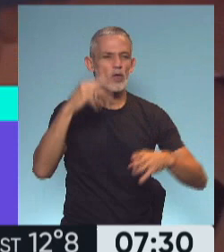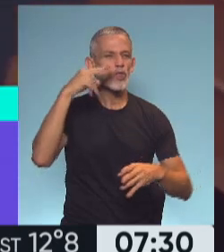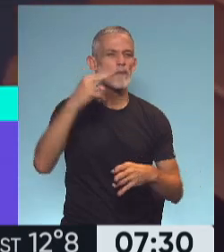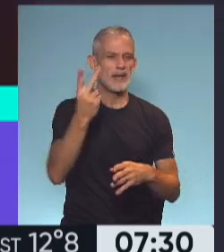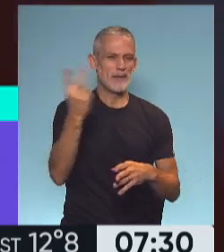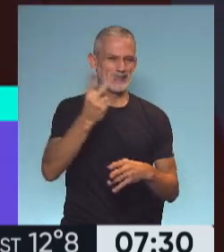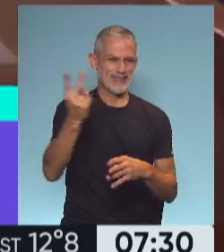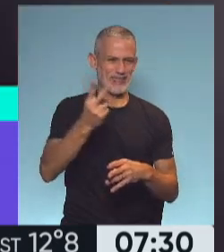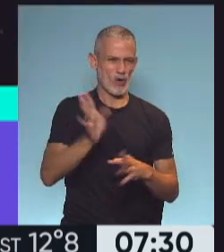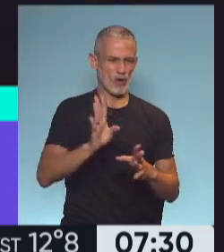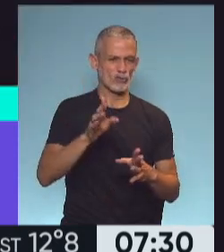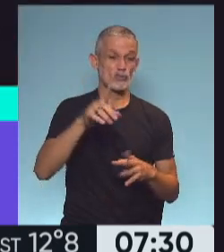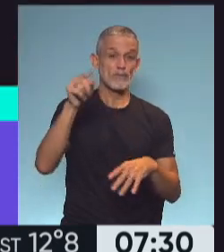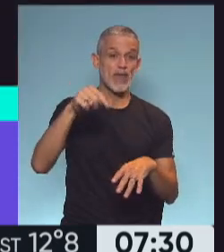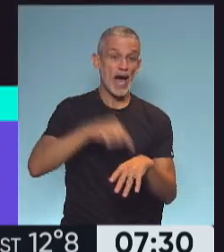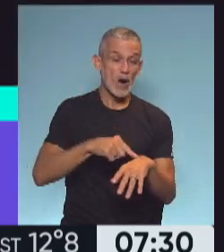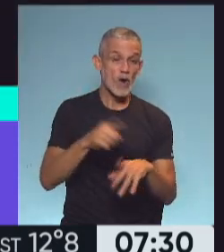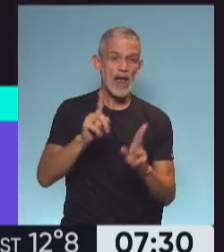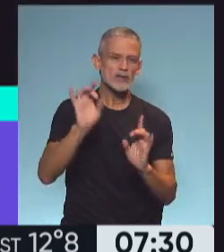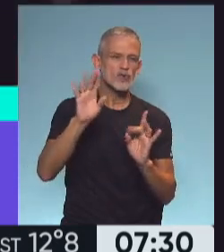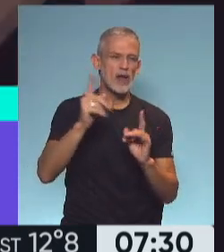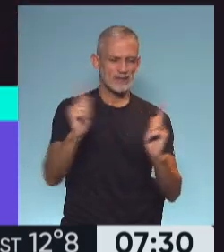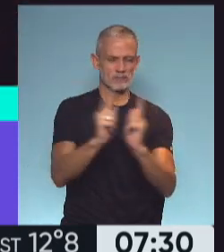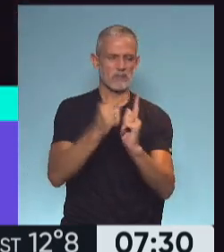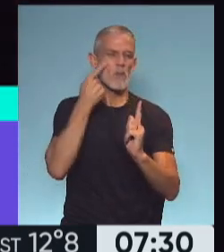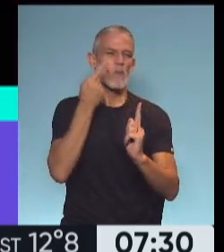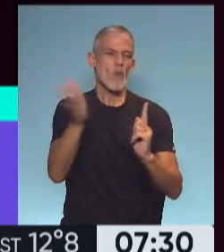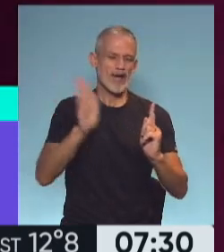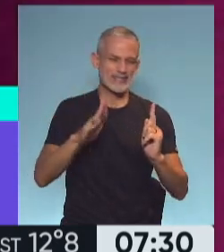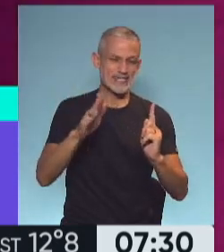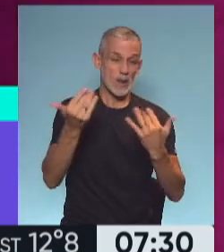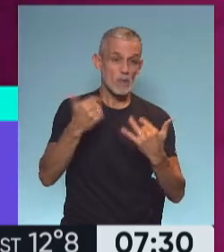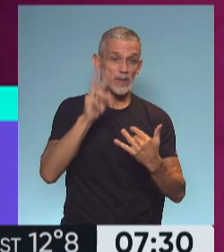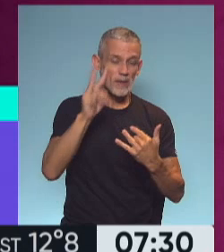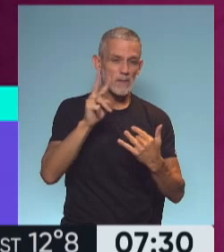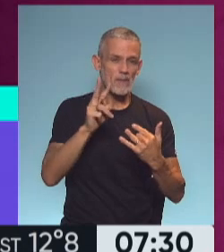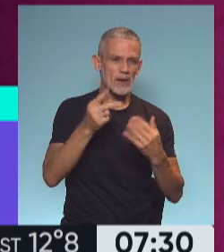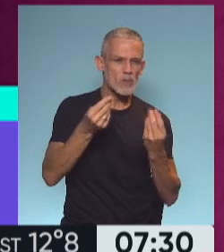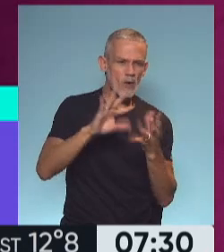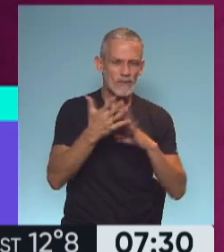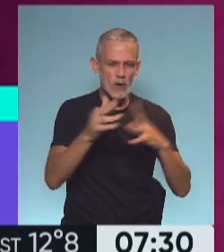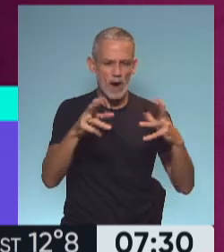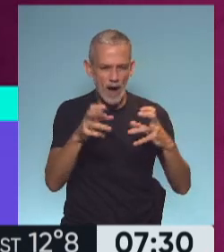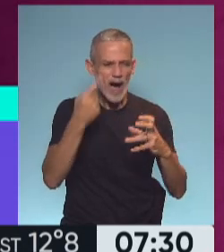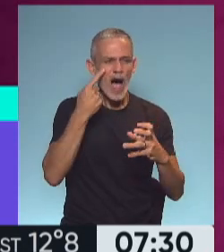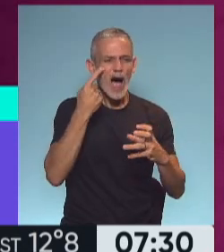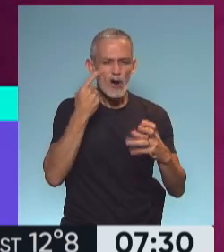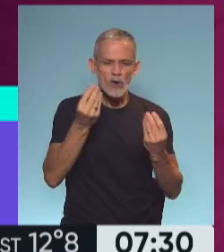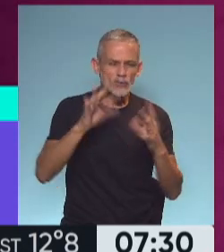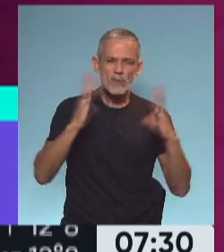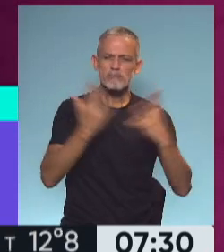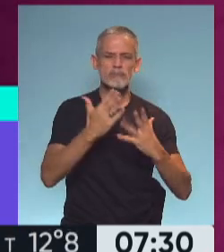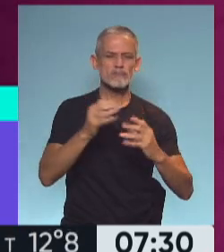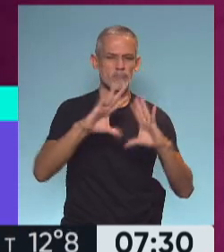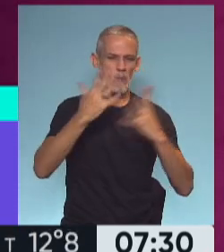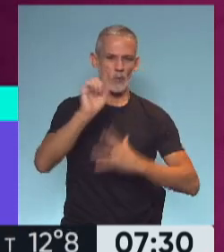2022. En este momento solo tenemos una demo en la que se pueden ver las principales mecánicas del juego y conocer un poco del universo de